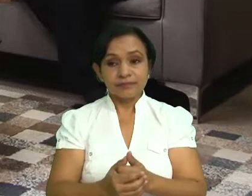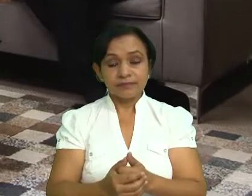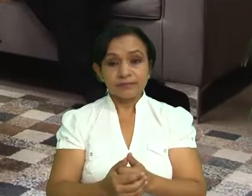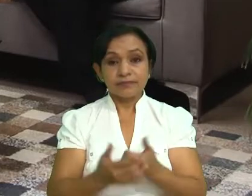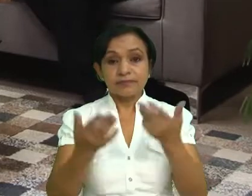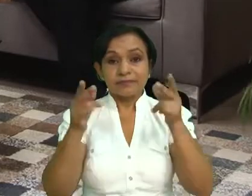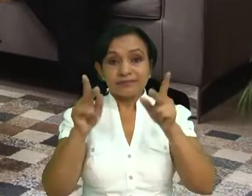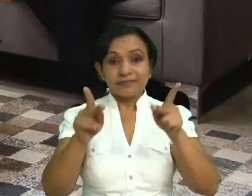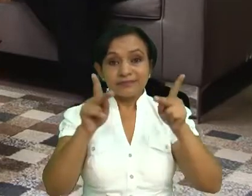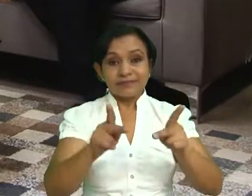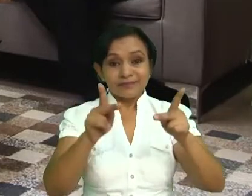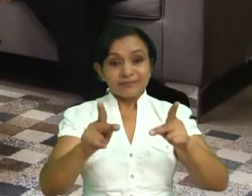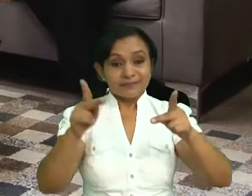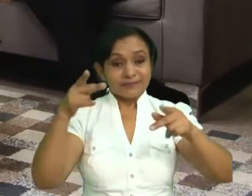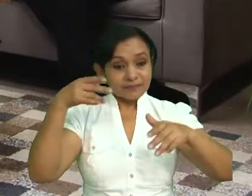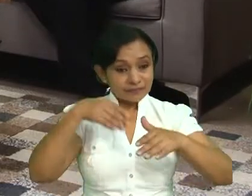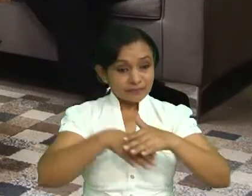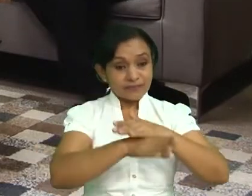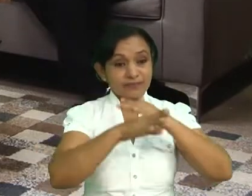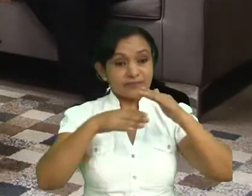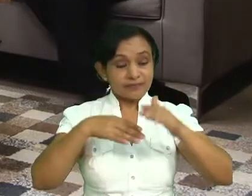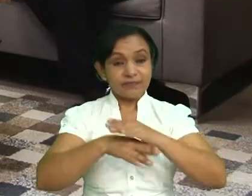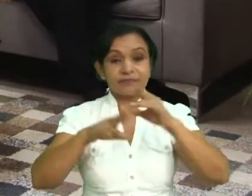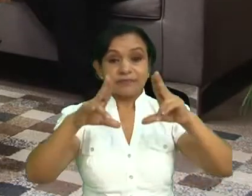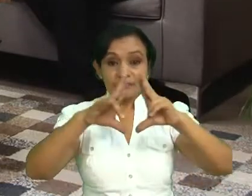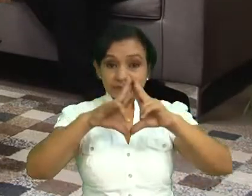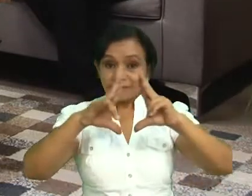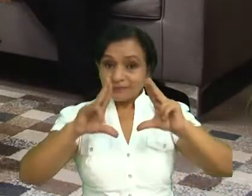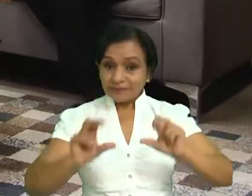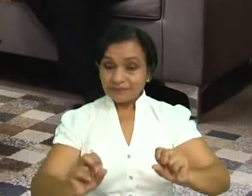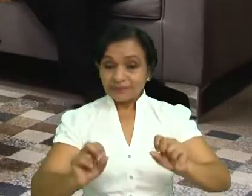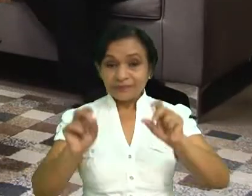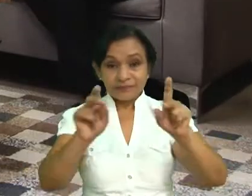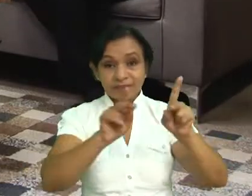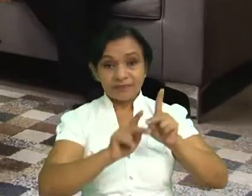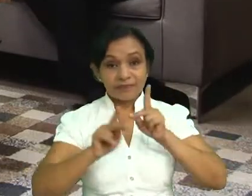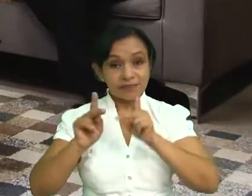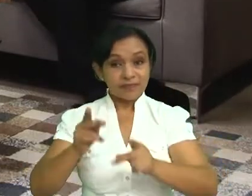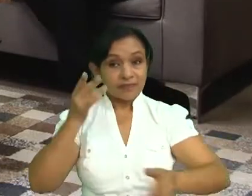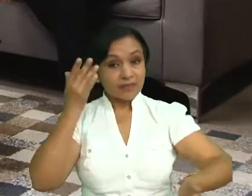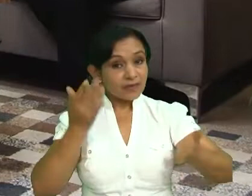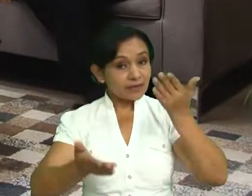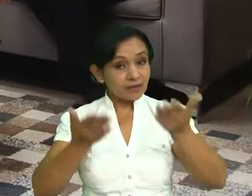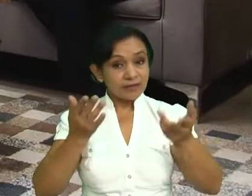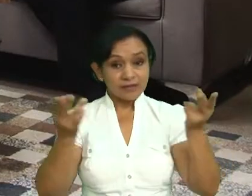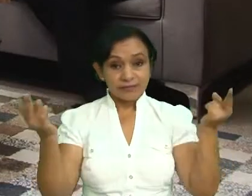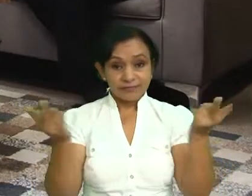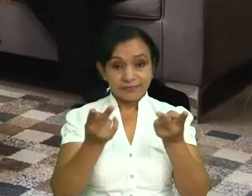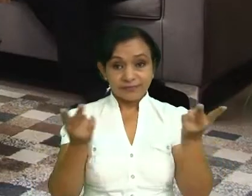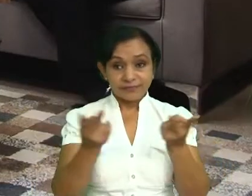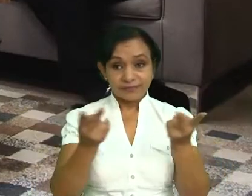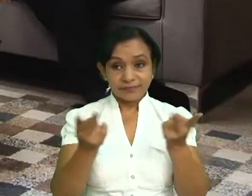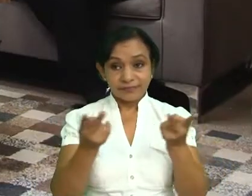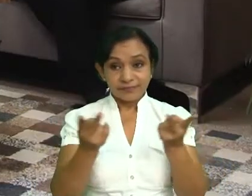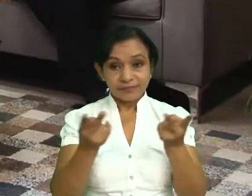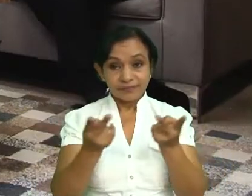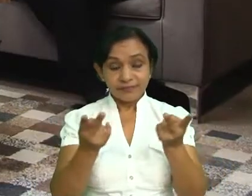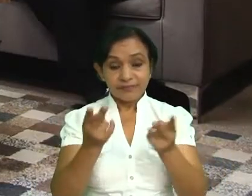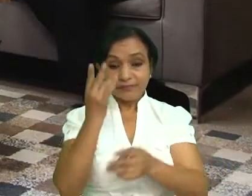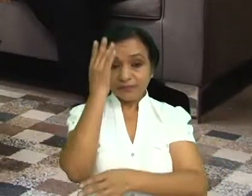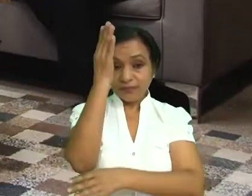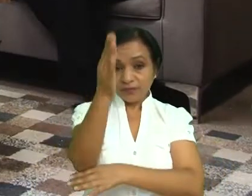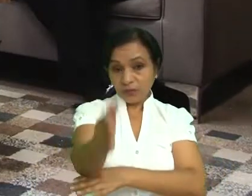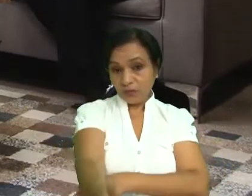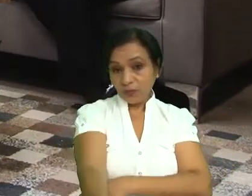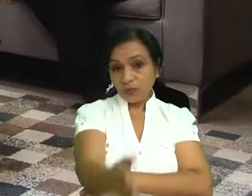ese flujo de migrantes transitorios que están viniendo y de gente que por lo menos está viviendo en la zona fronteriza de